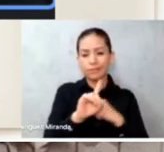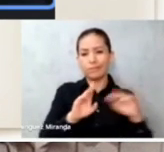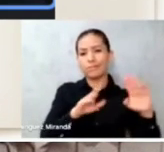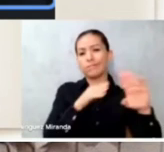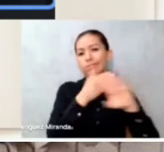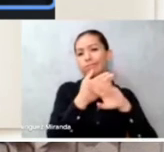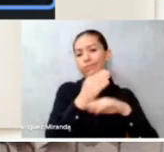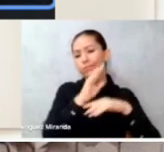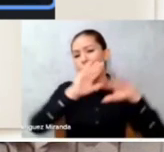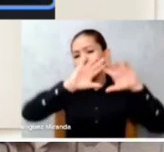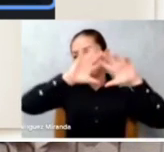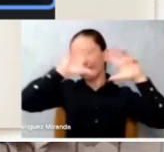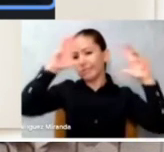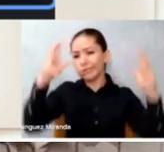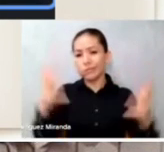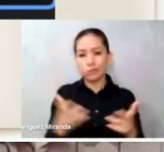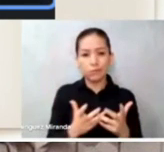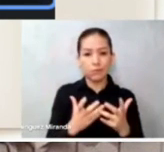resulta